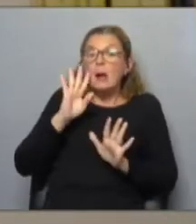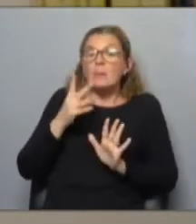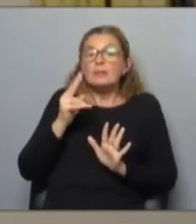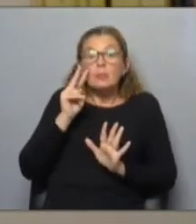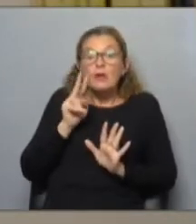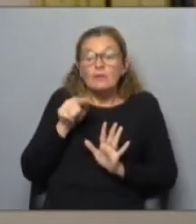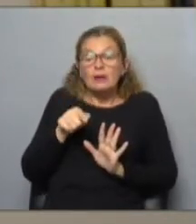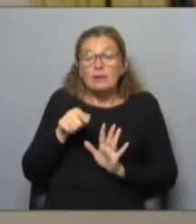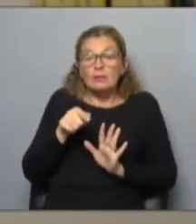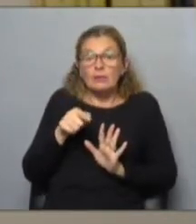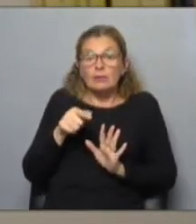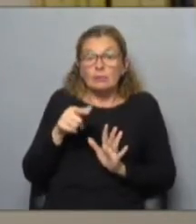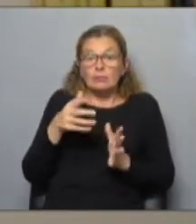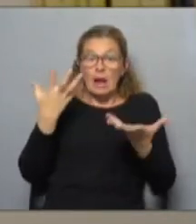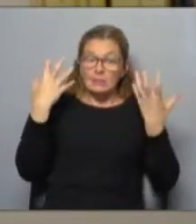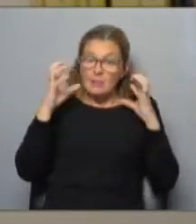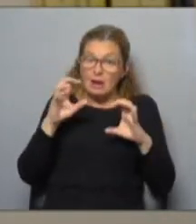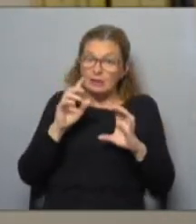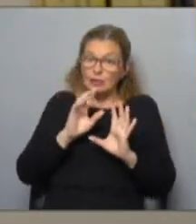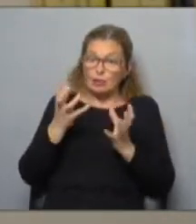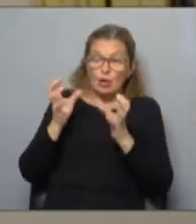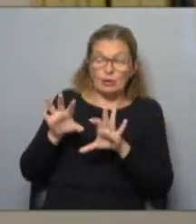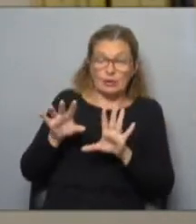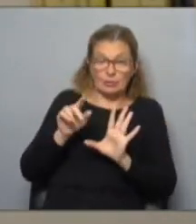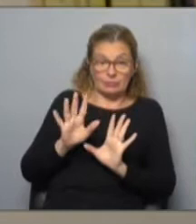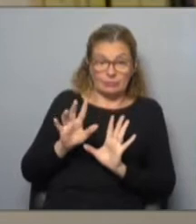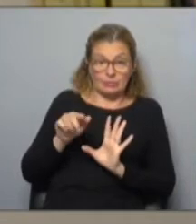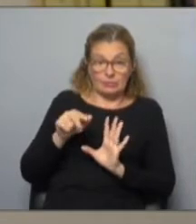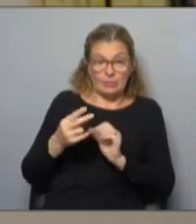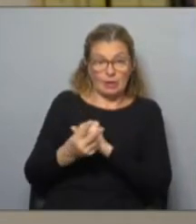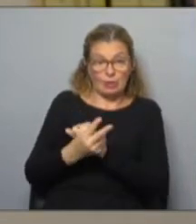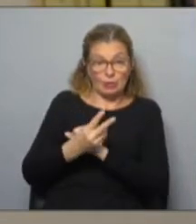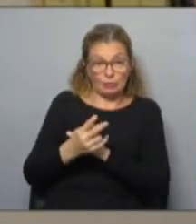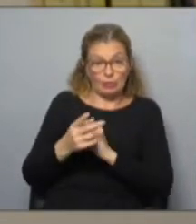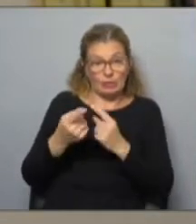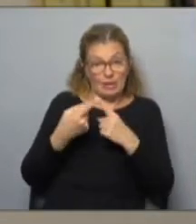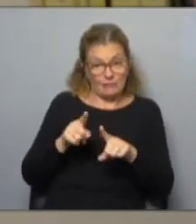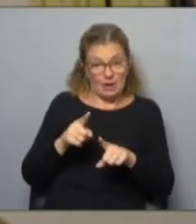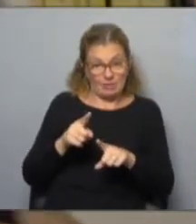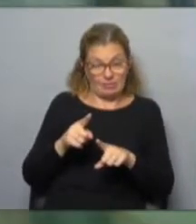puede ver ese tipo de efecto no deseado en la fauna nativa más que el control en las exóticas.